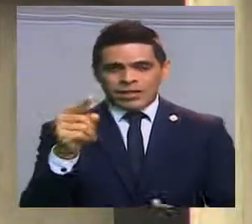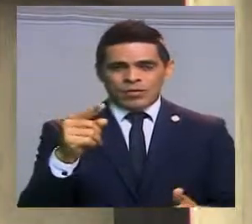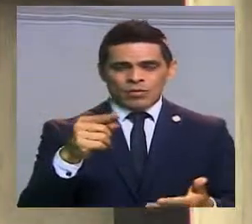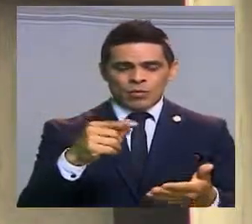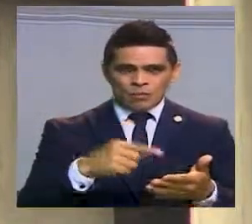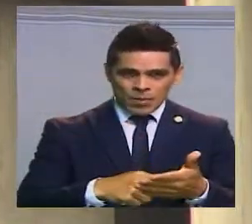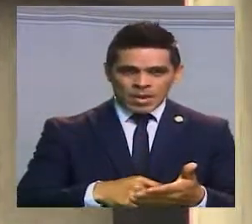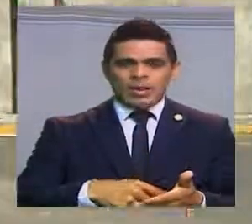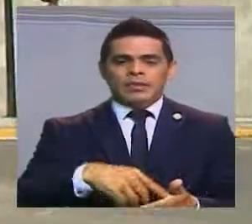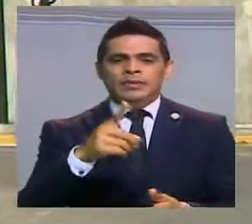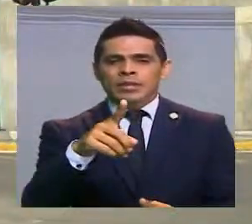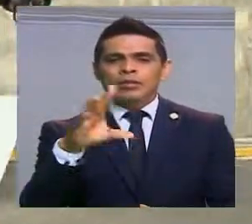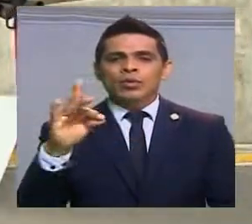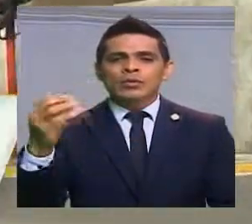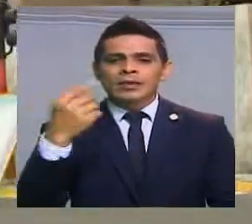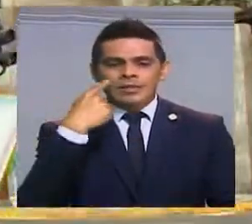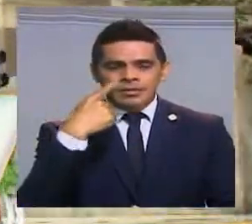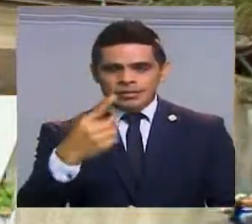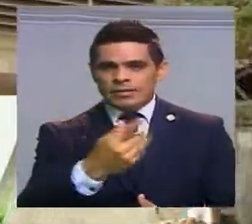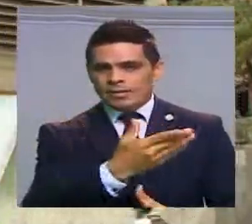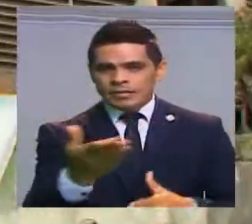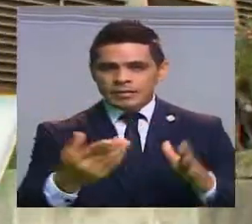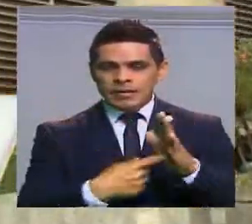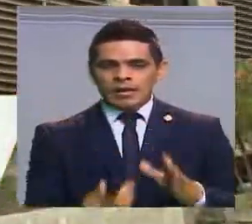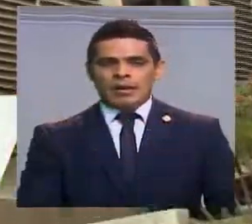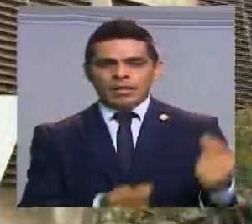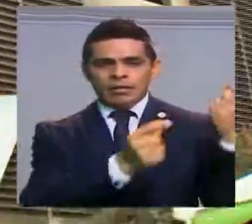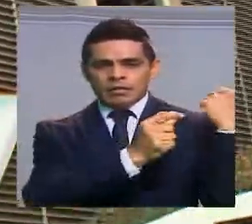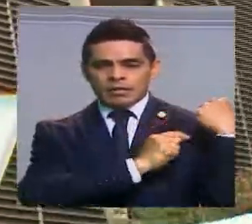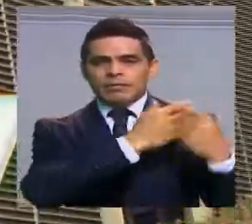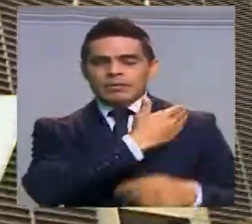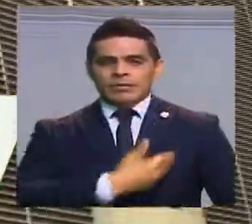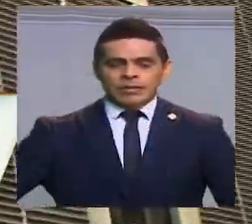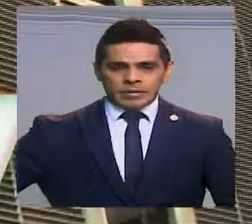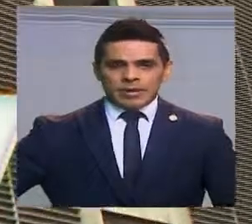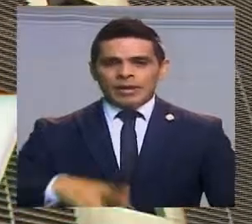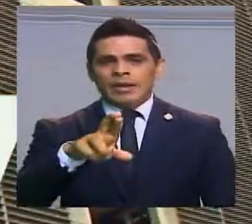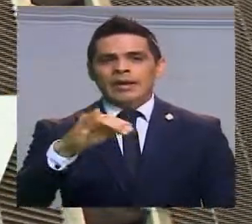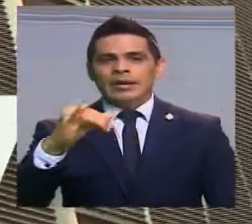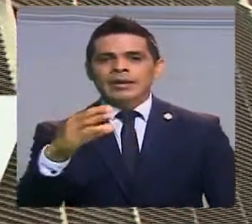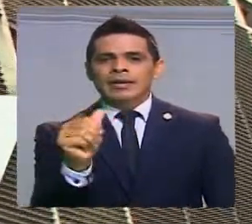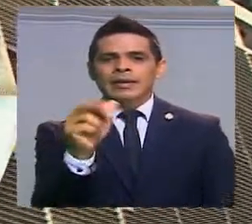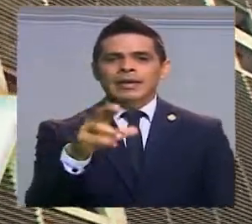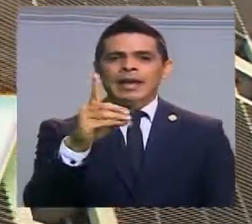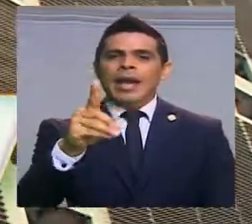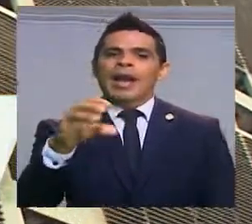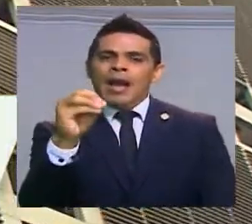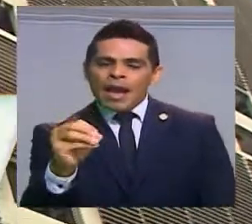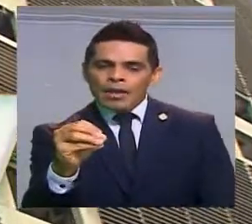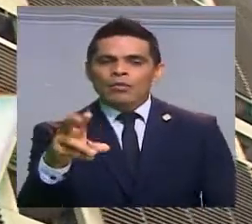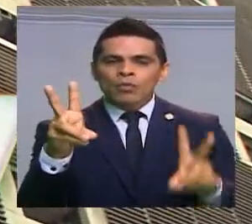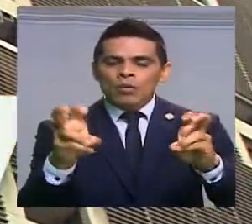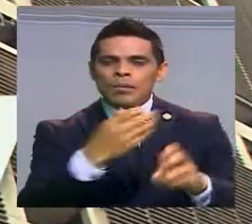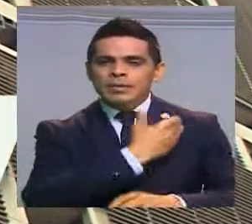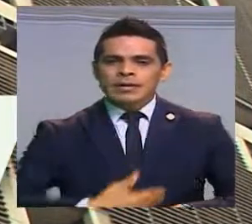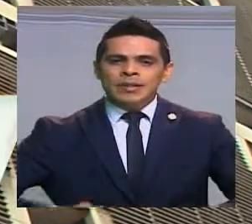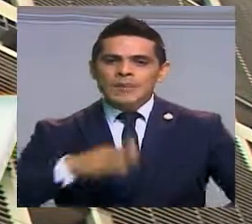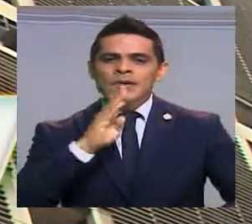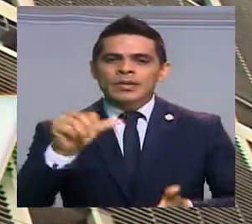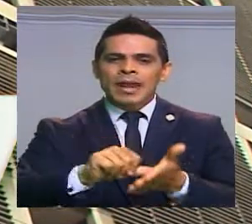en circulación este miércoles, se oficializó la designación de Ricardo Sanguino como nuevo presidente del Banco Central de Venezuela. Sanguino